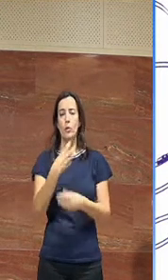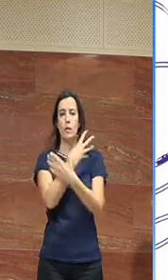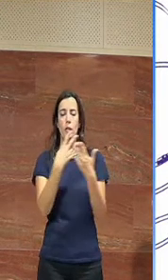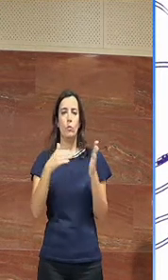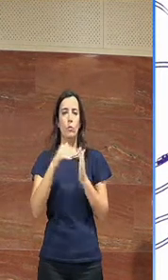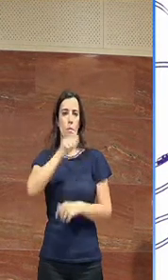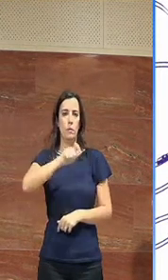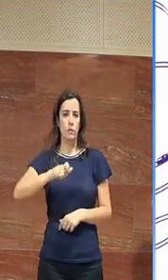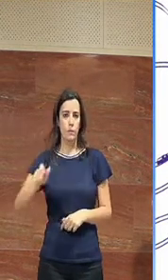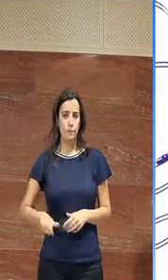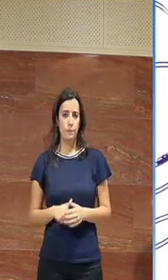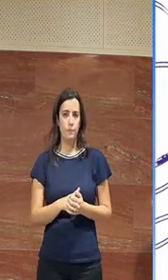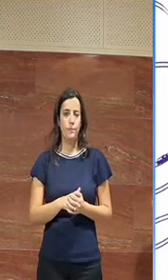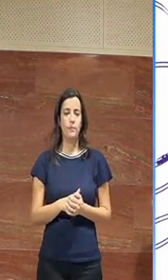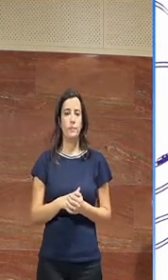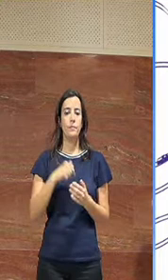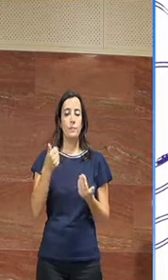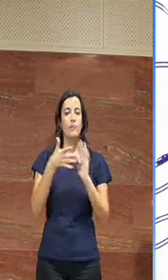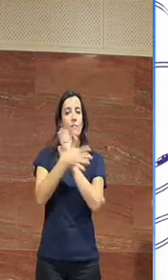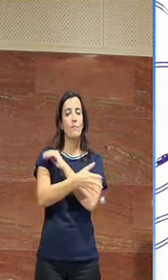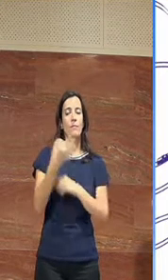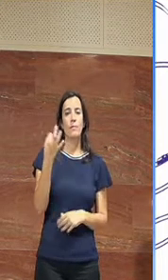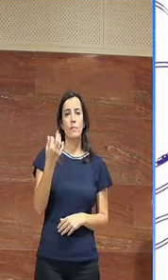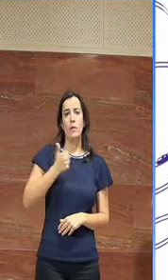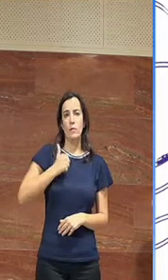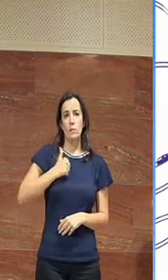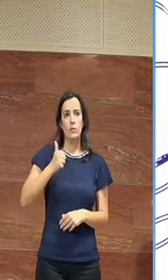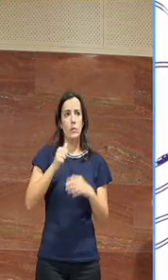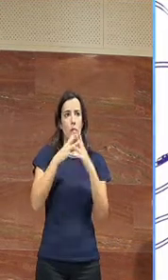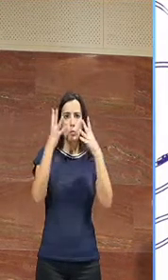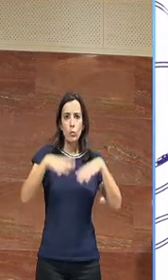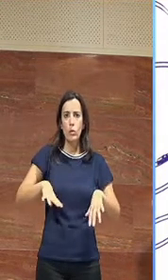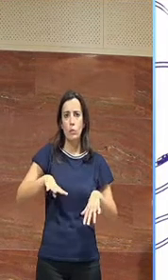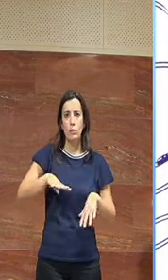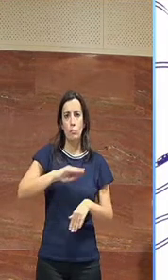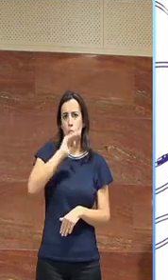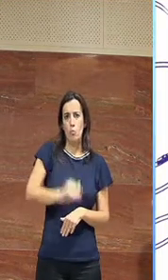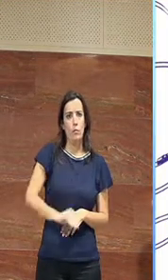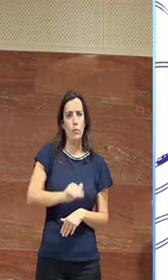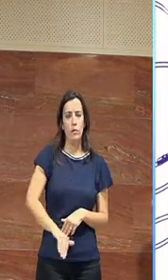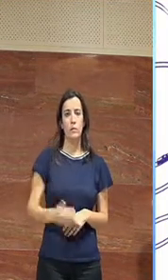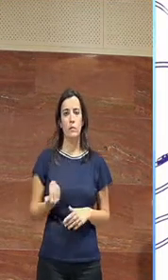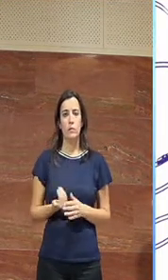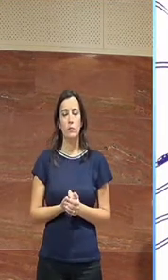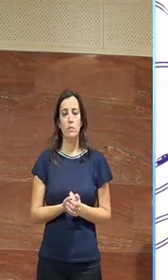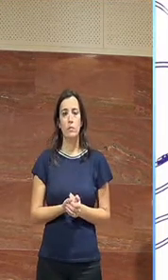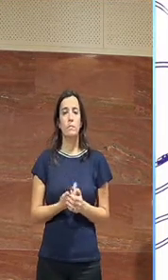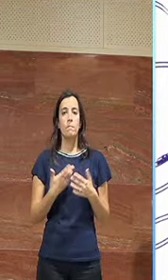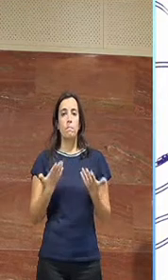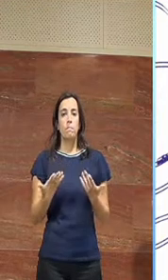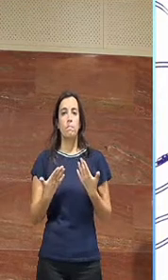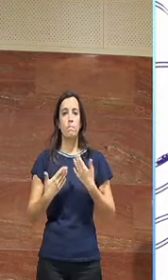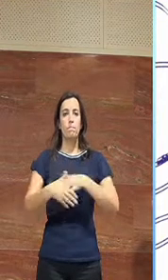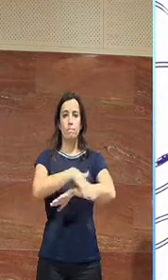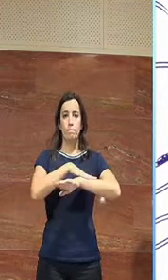219.000 personas. Eso supone que la amortización de las infraestructuras es bajísima, bajísima. Entonces, los